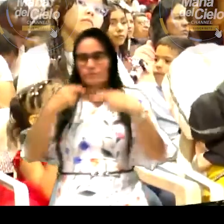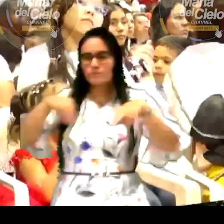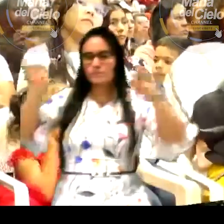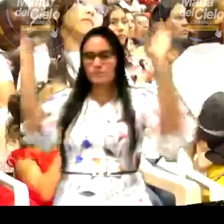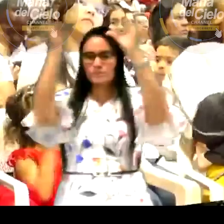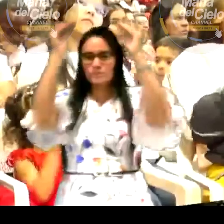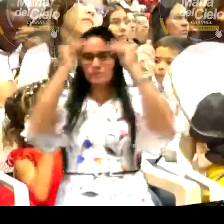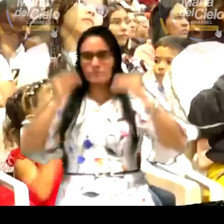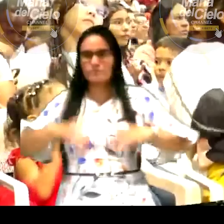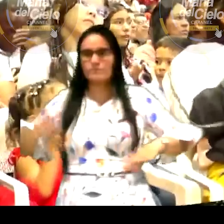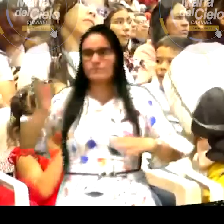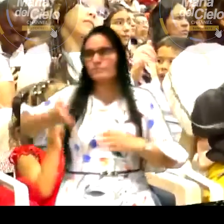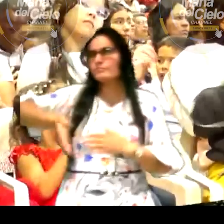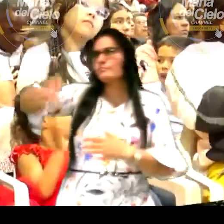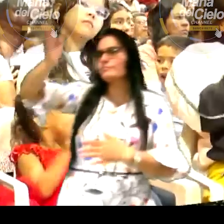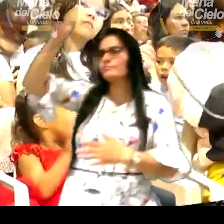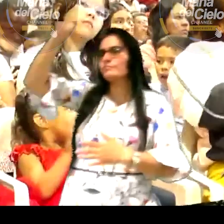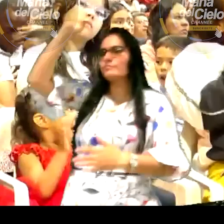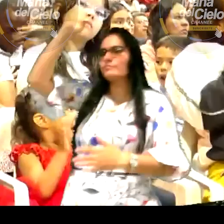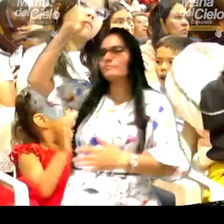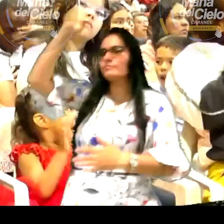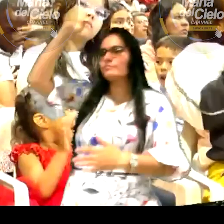Vamos a ver la gloria de Dios.